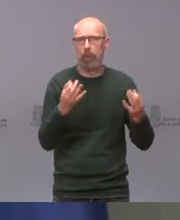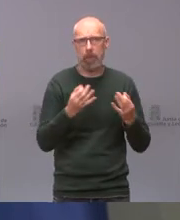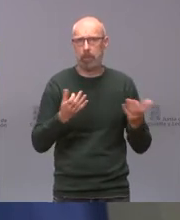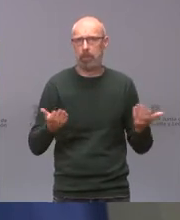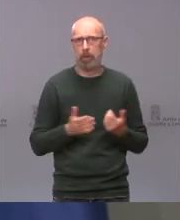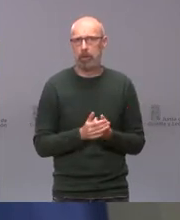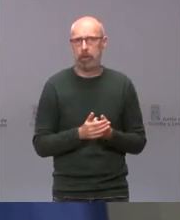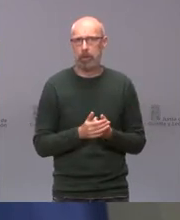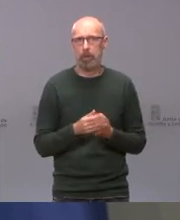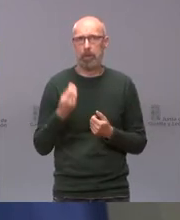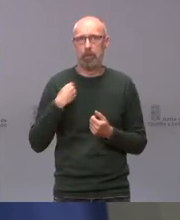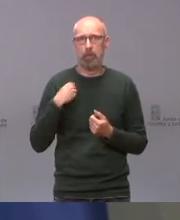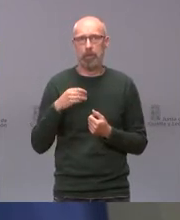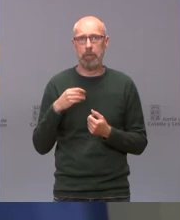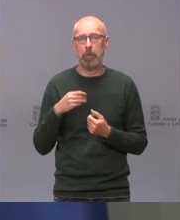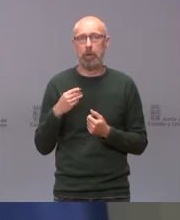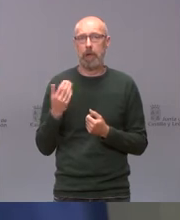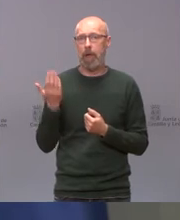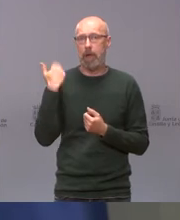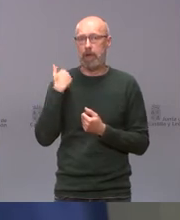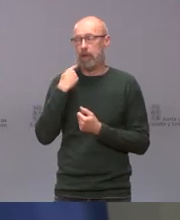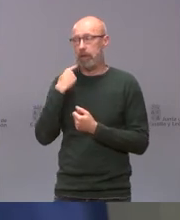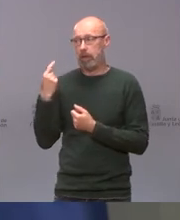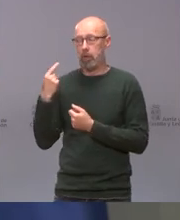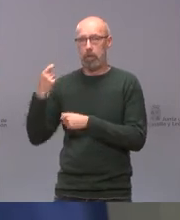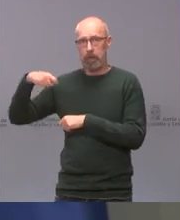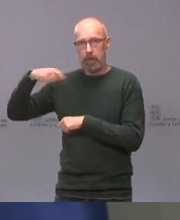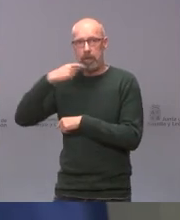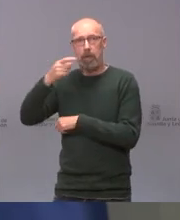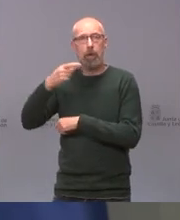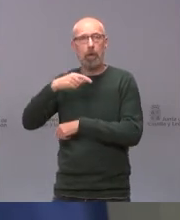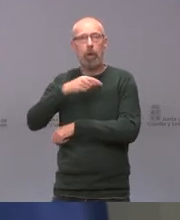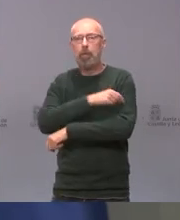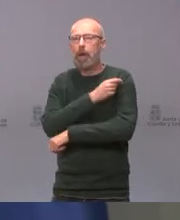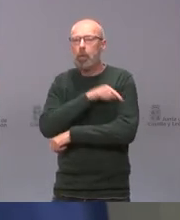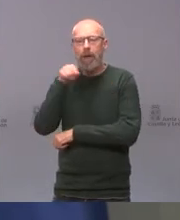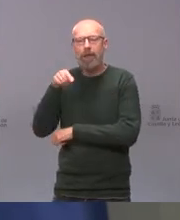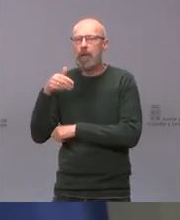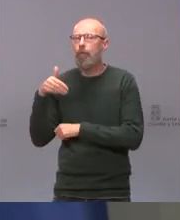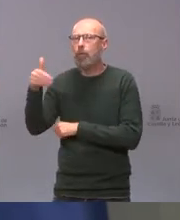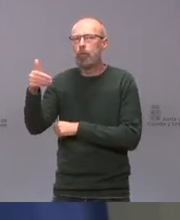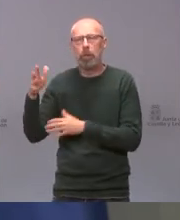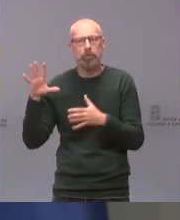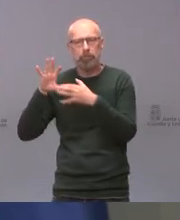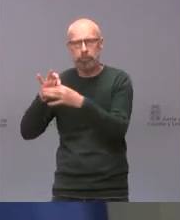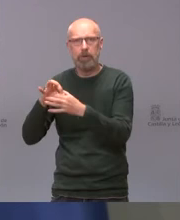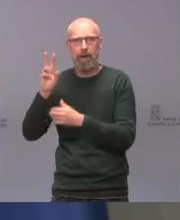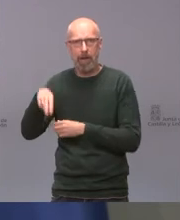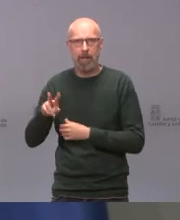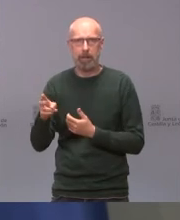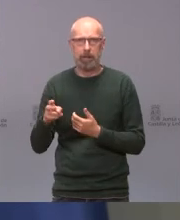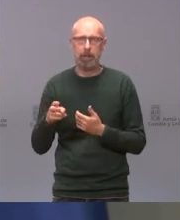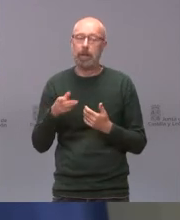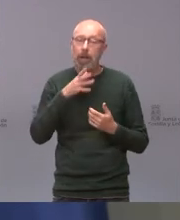iba a decir Epi ayer, las vacunas son el futuro. Dado la alarma, es el pasado. Bueno, es el presente